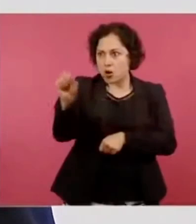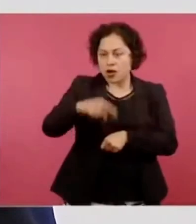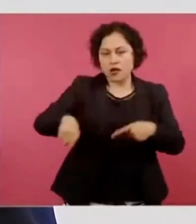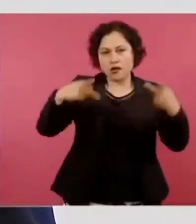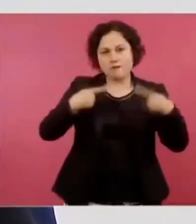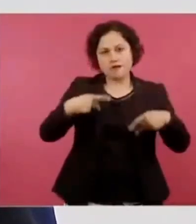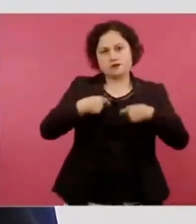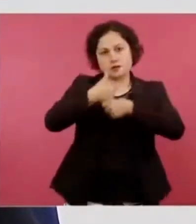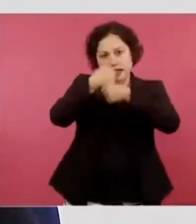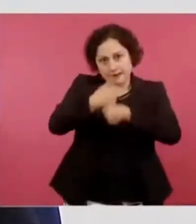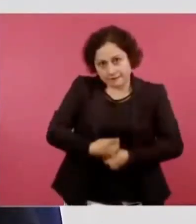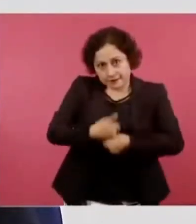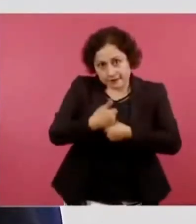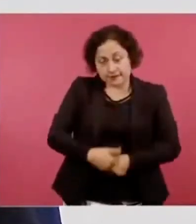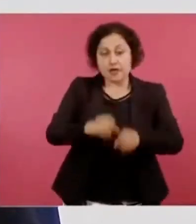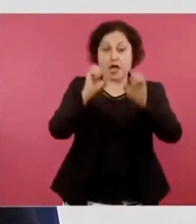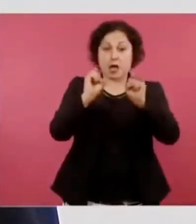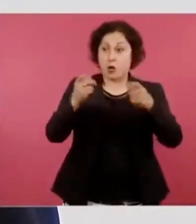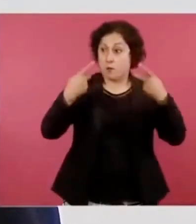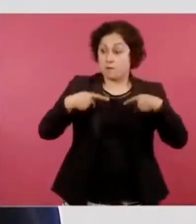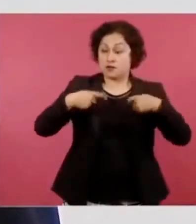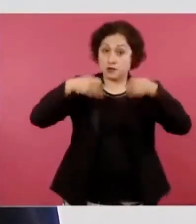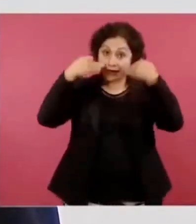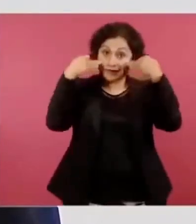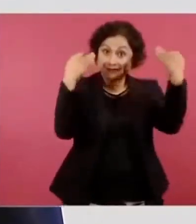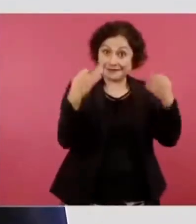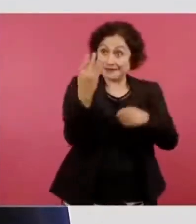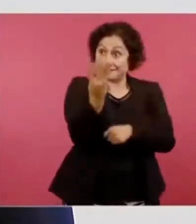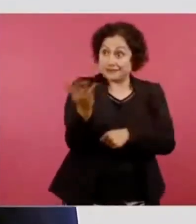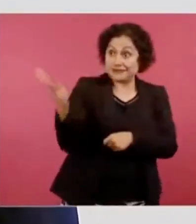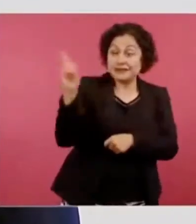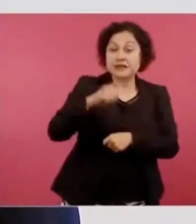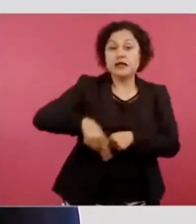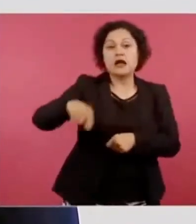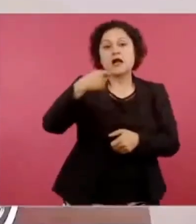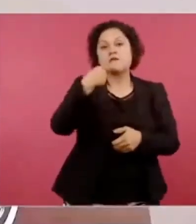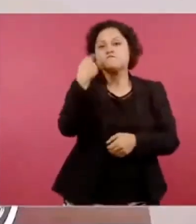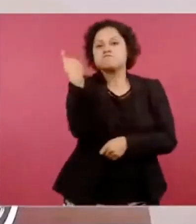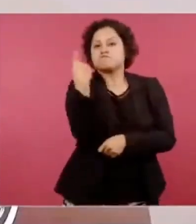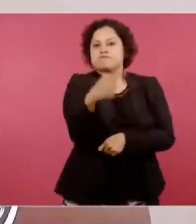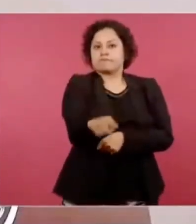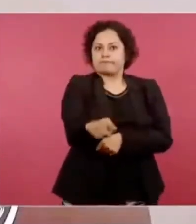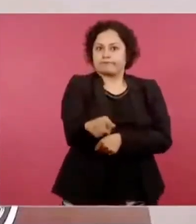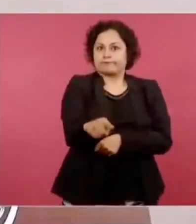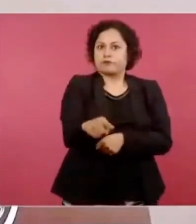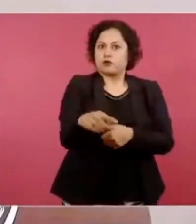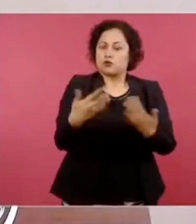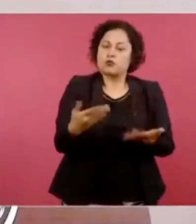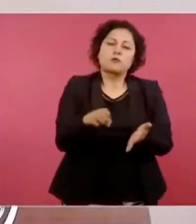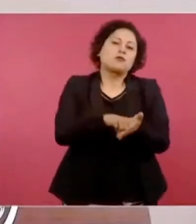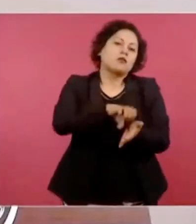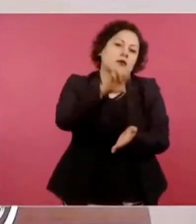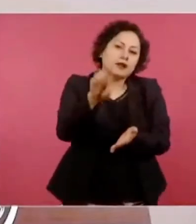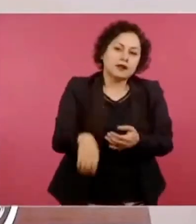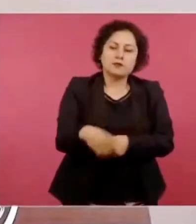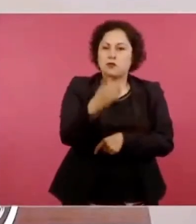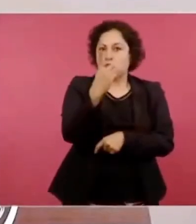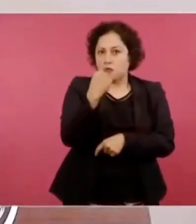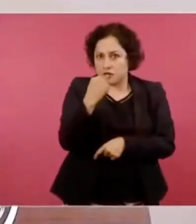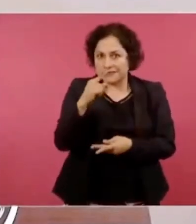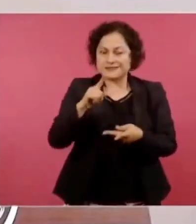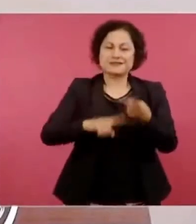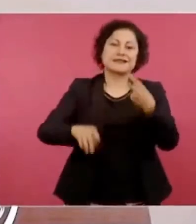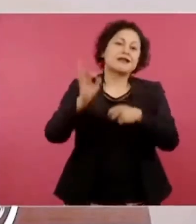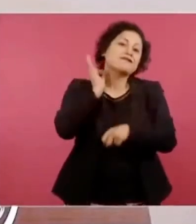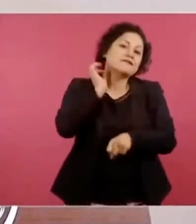las personas que los han acusado, por supuesto al personal, desde policías, personal de la